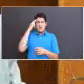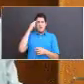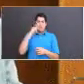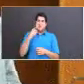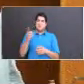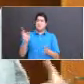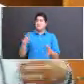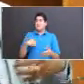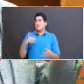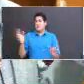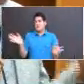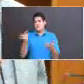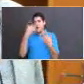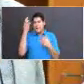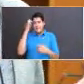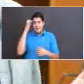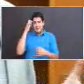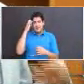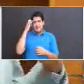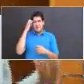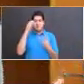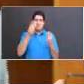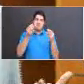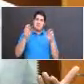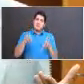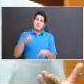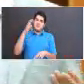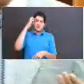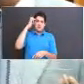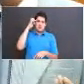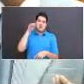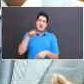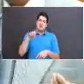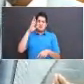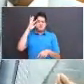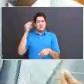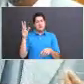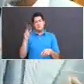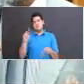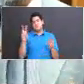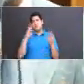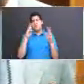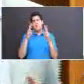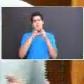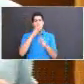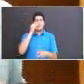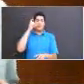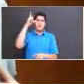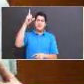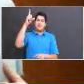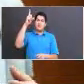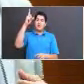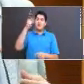pensando yo? ¿Y cómo pensará la gente que no ha conocido al Señor? Porque me recuerdo que